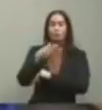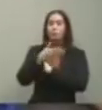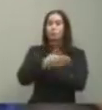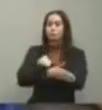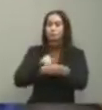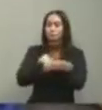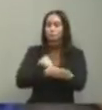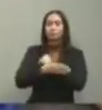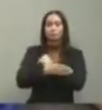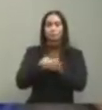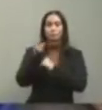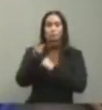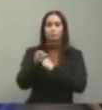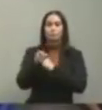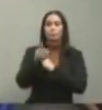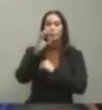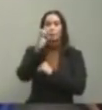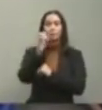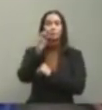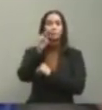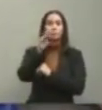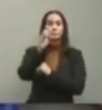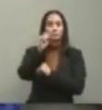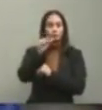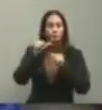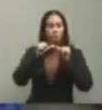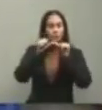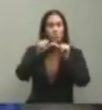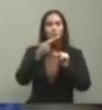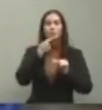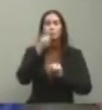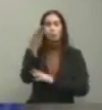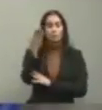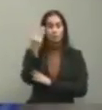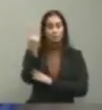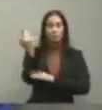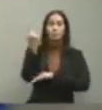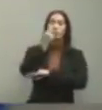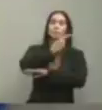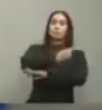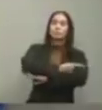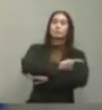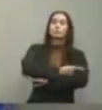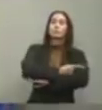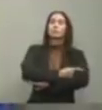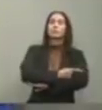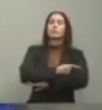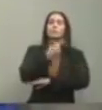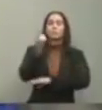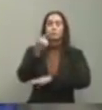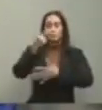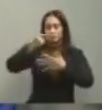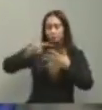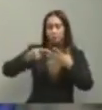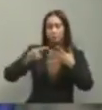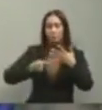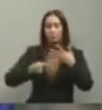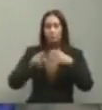transmisión local y/o ms sigue diciendo 14 días porque si bien es cierto de incubación hemos visto